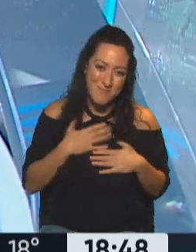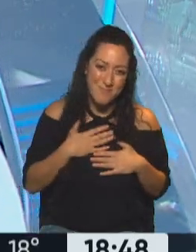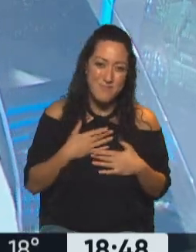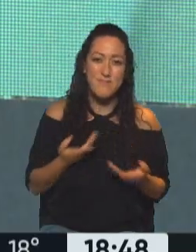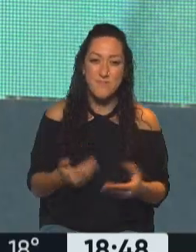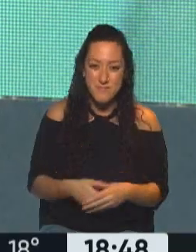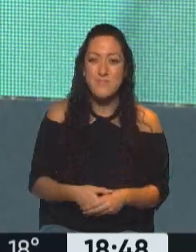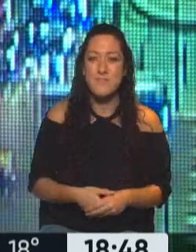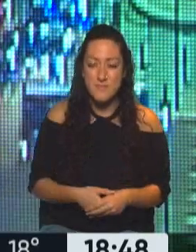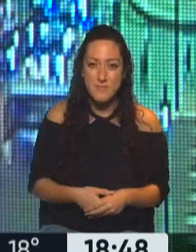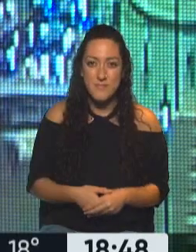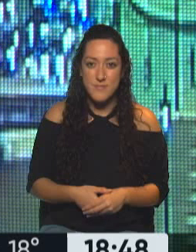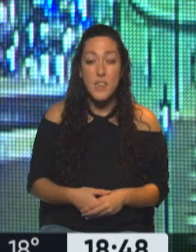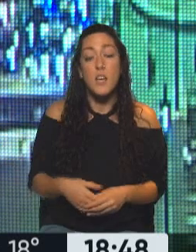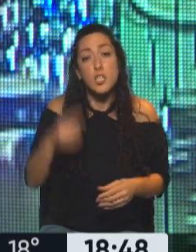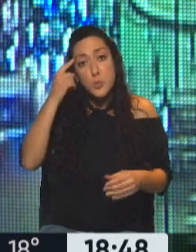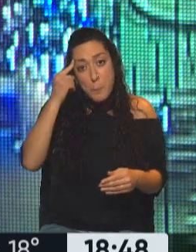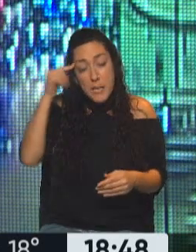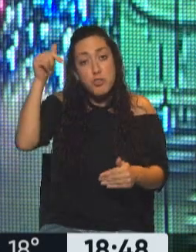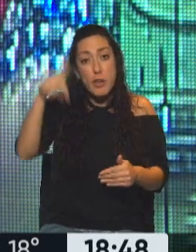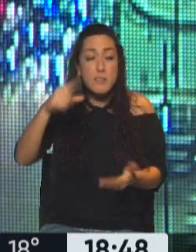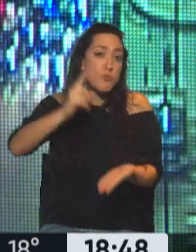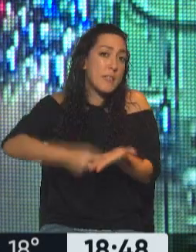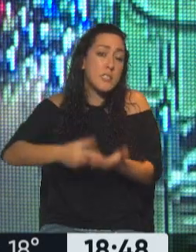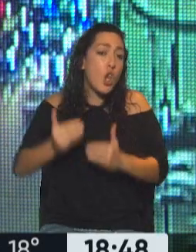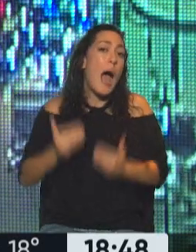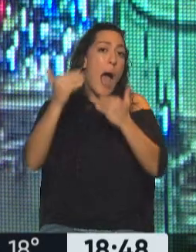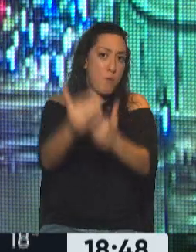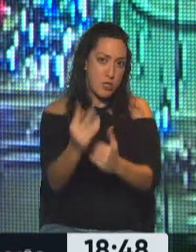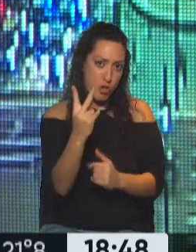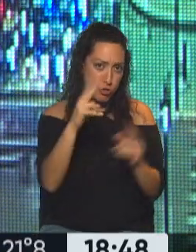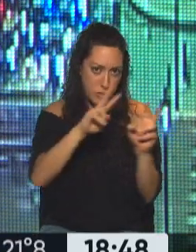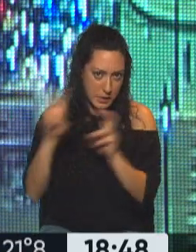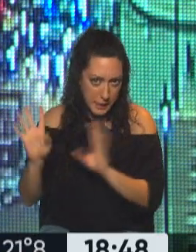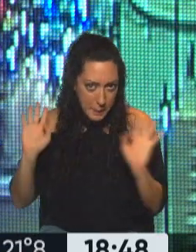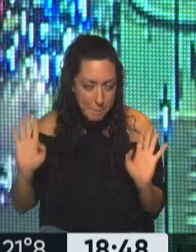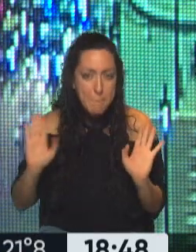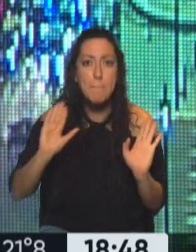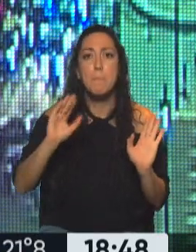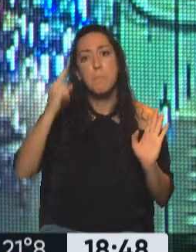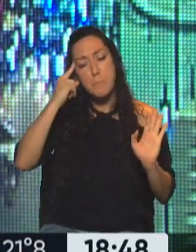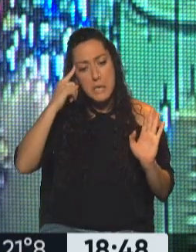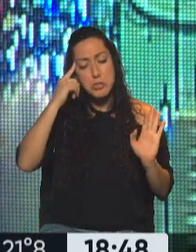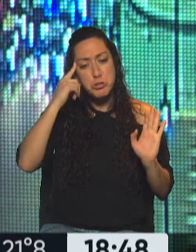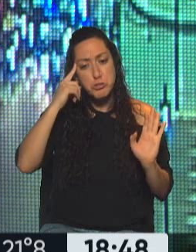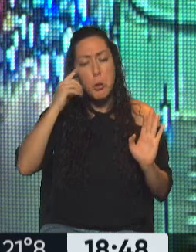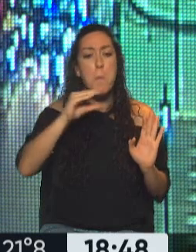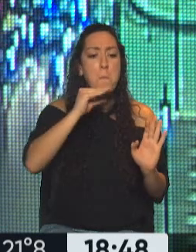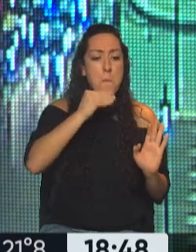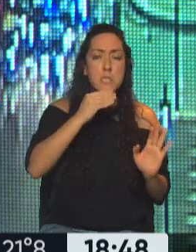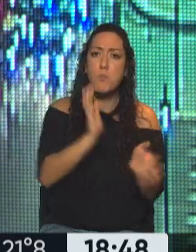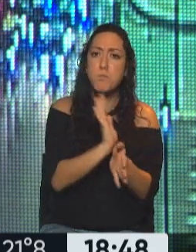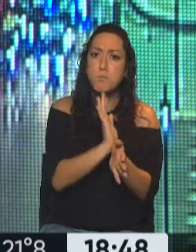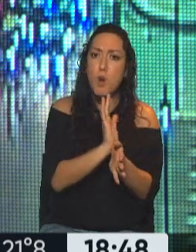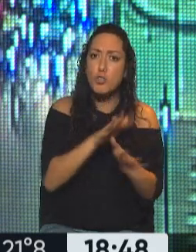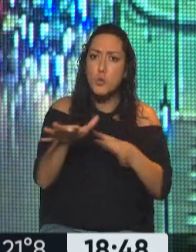me parece que significa un paso hacia adelante en dos planos uno sergio massa creo yo la persona indicada para este tiempo por este